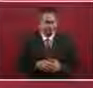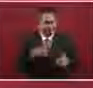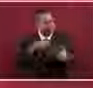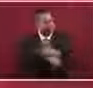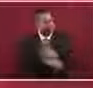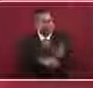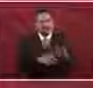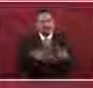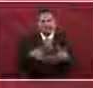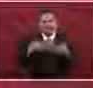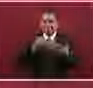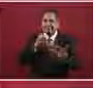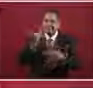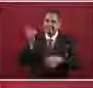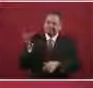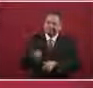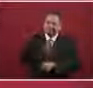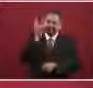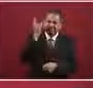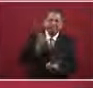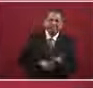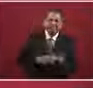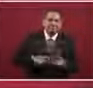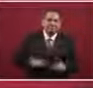mucho a las instituciones